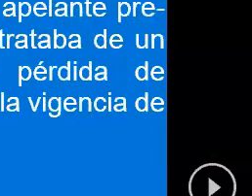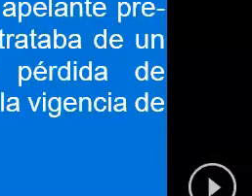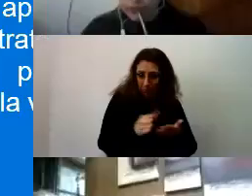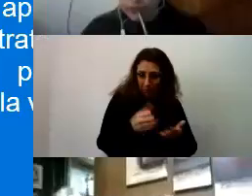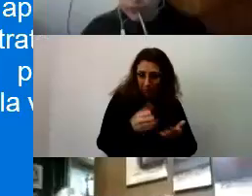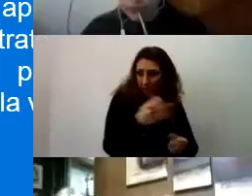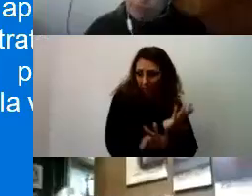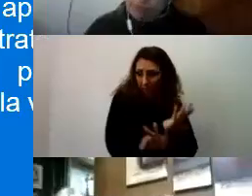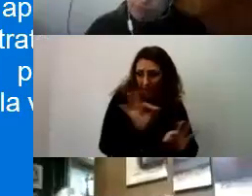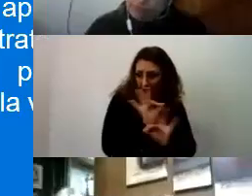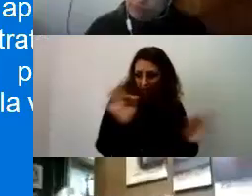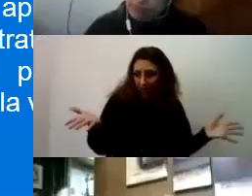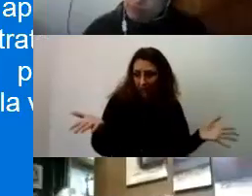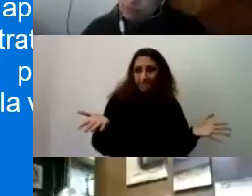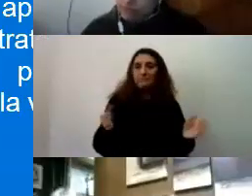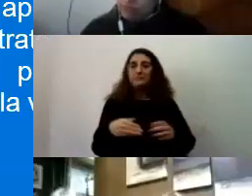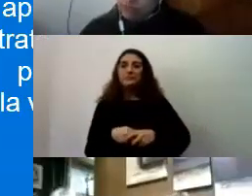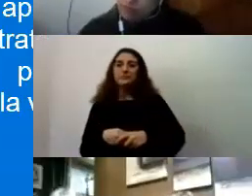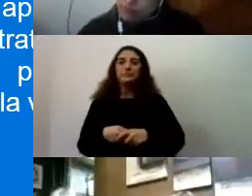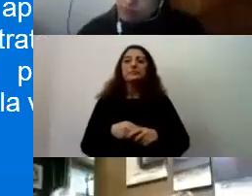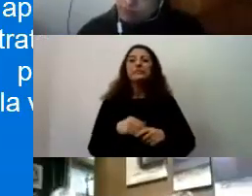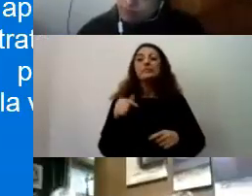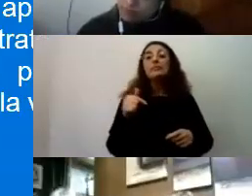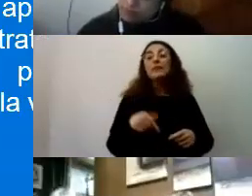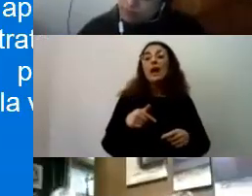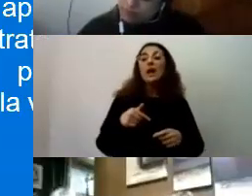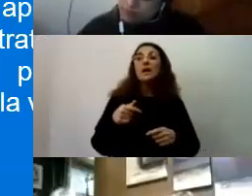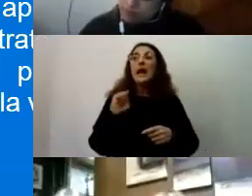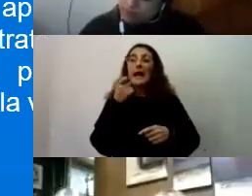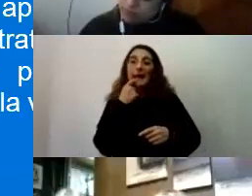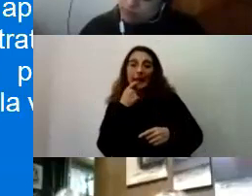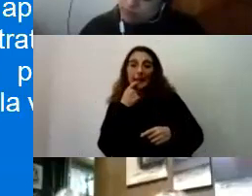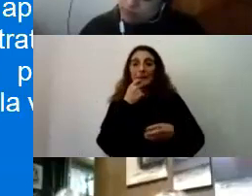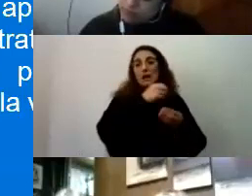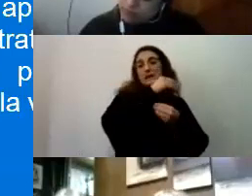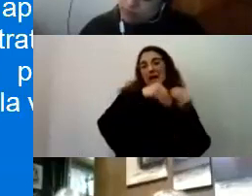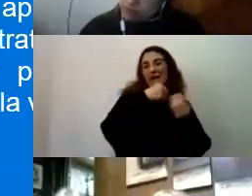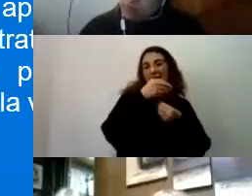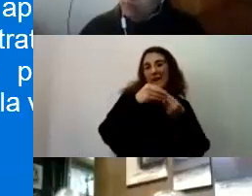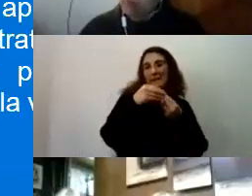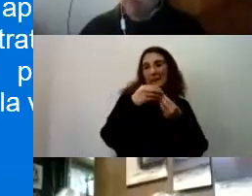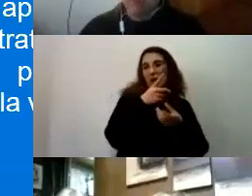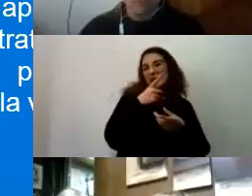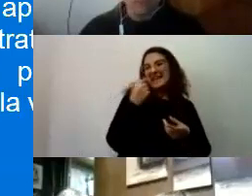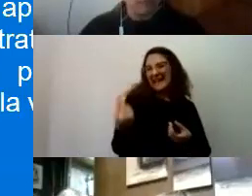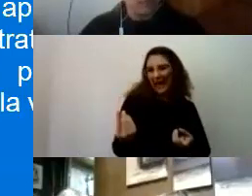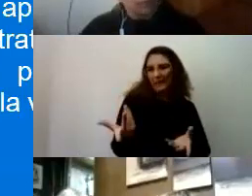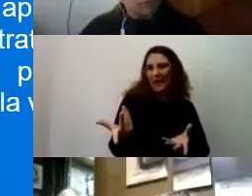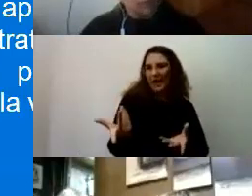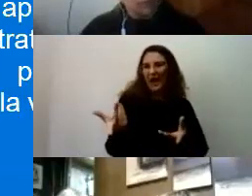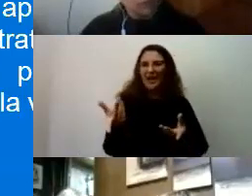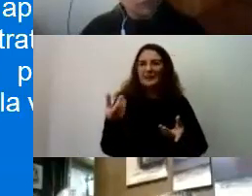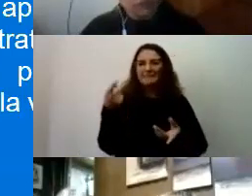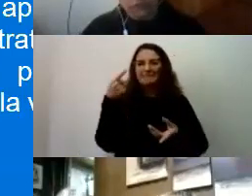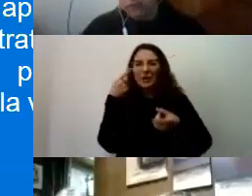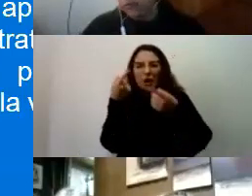jurisprudencia de vuestras excelencias que enseñan que si lo demandado carece de objeto actual, la decisión